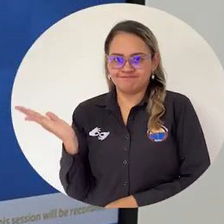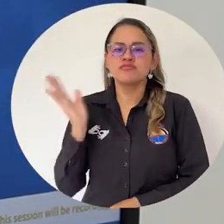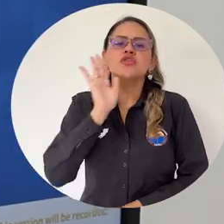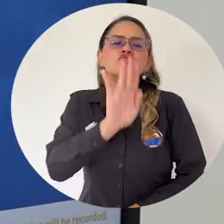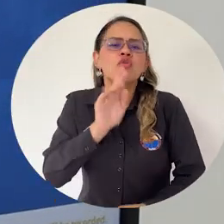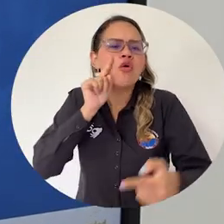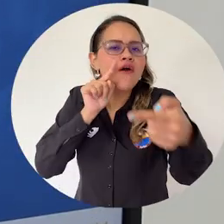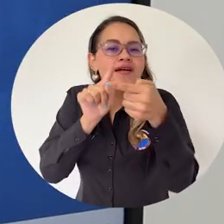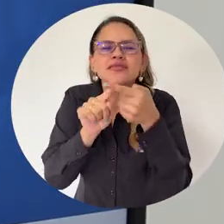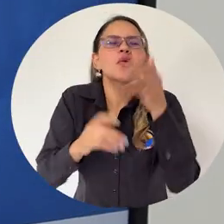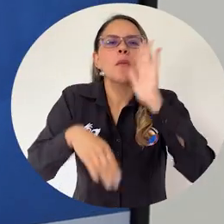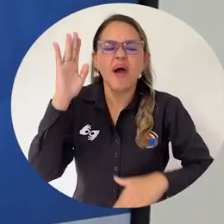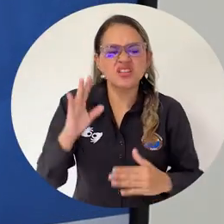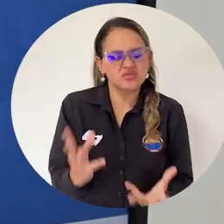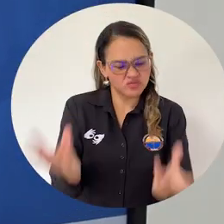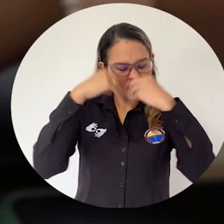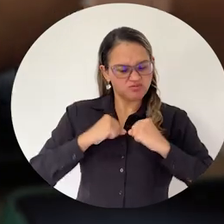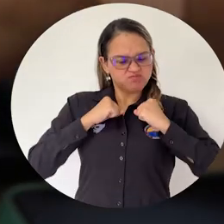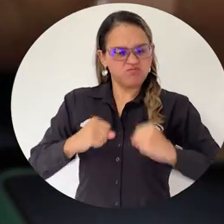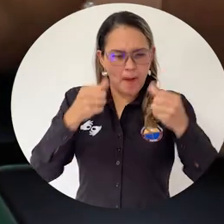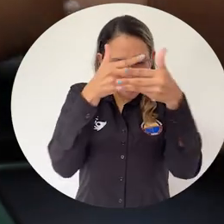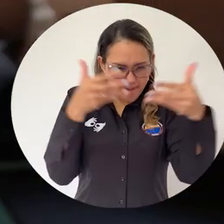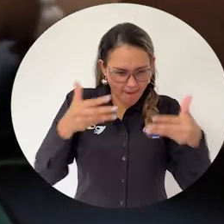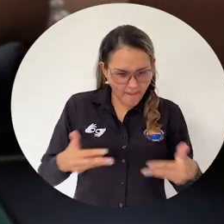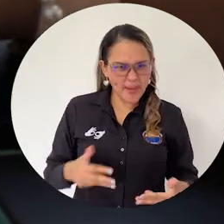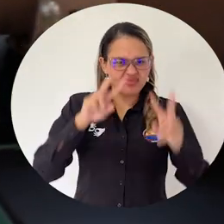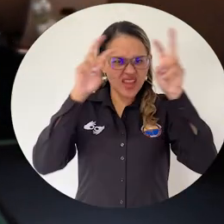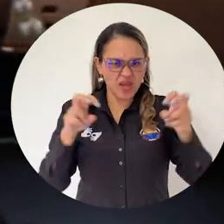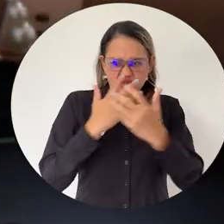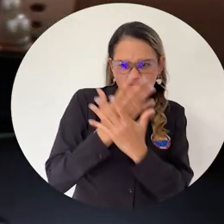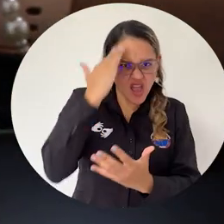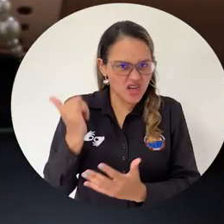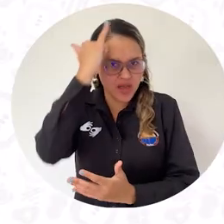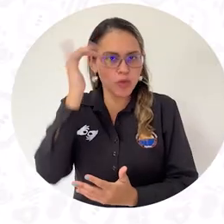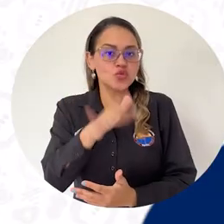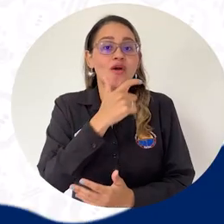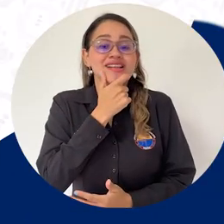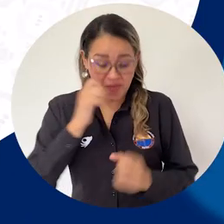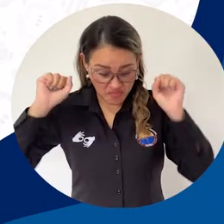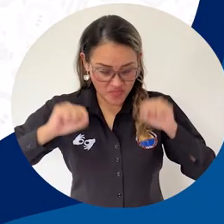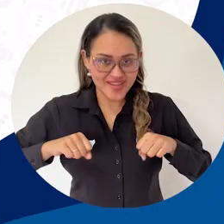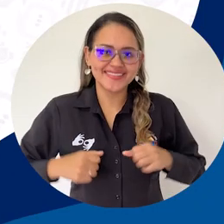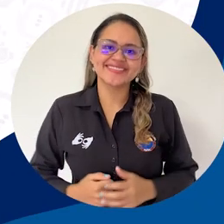Colombia para fortalecer y mejorar las habilidades de escritura de artículos académicos en inglés.